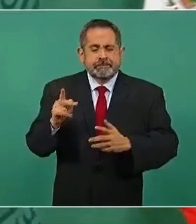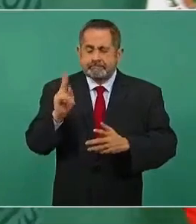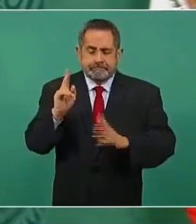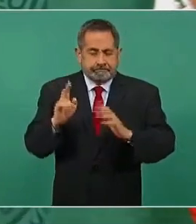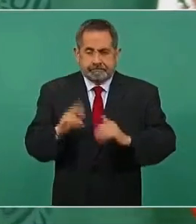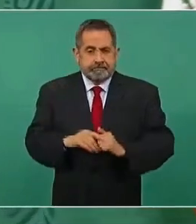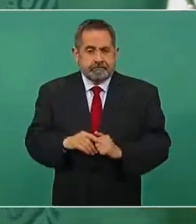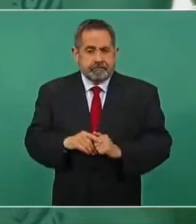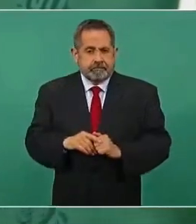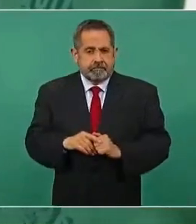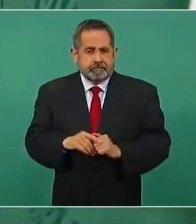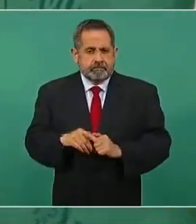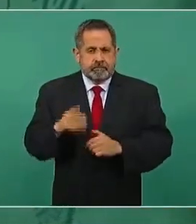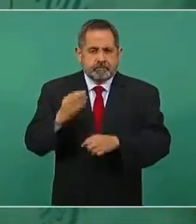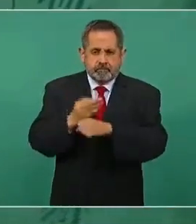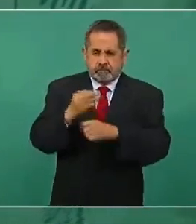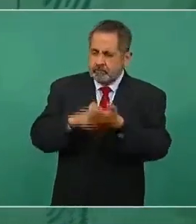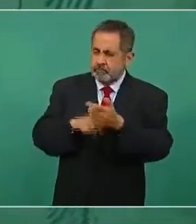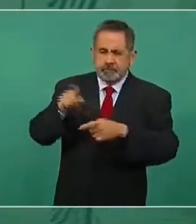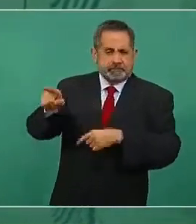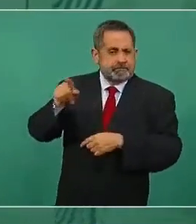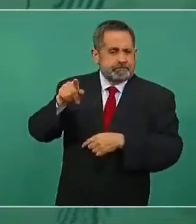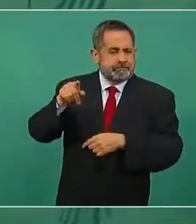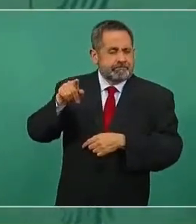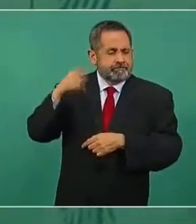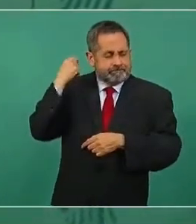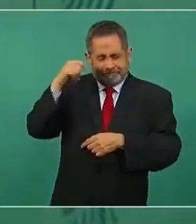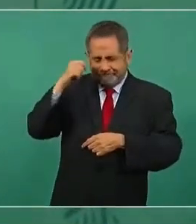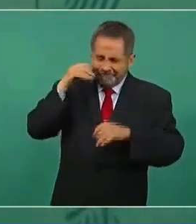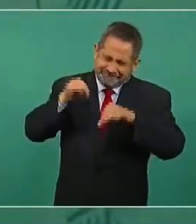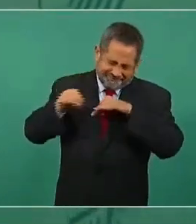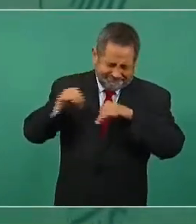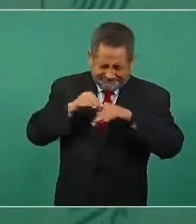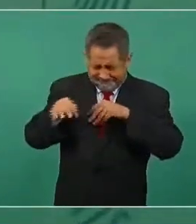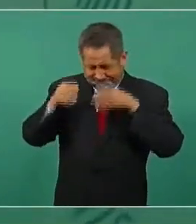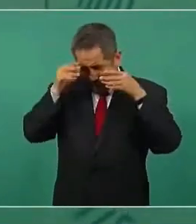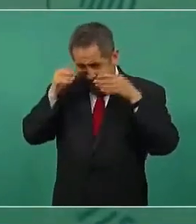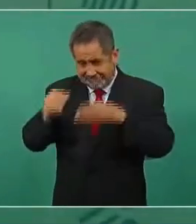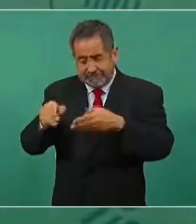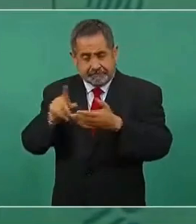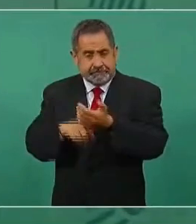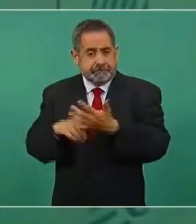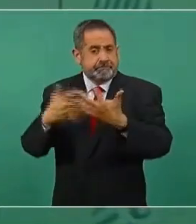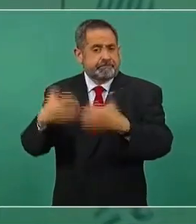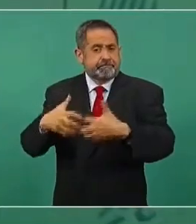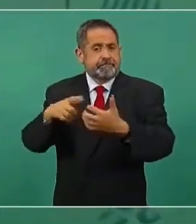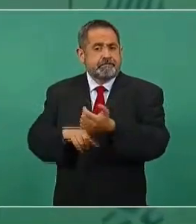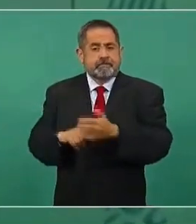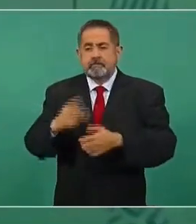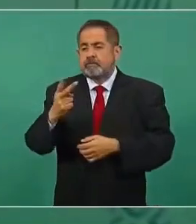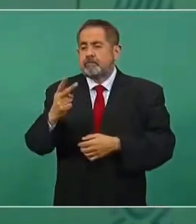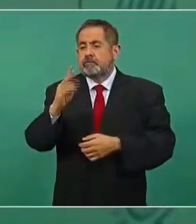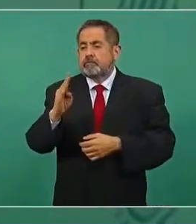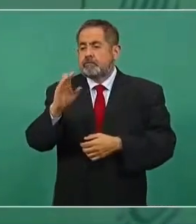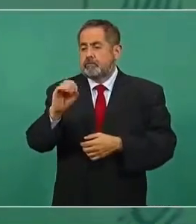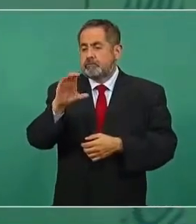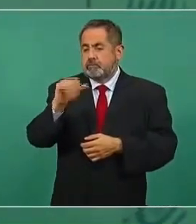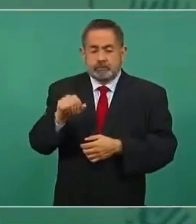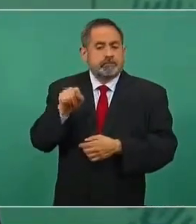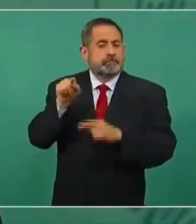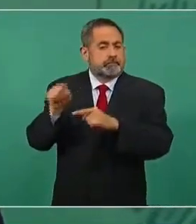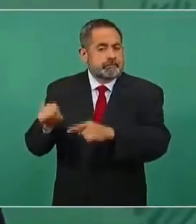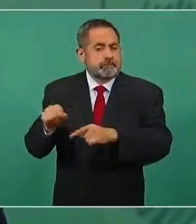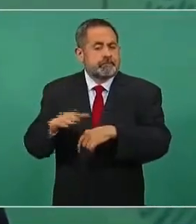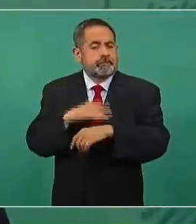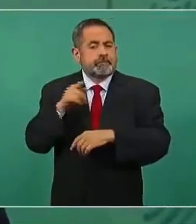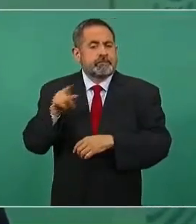está ¿En Tabasco? al 100, sí, en la refinería de Dos Bocas,